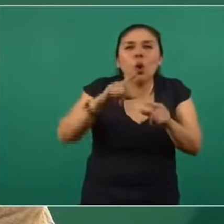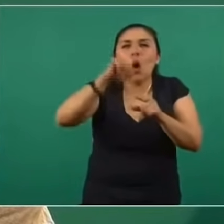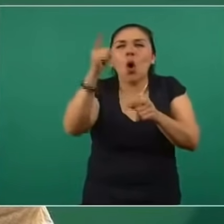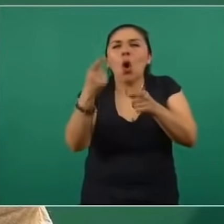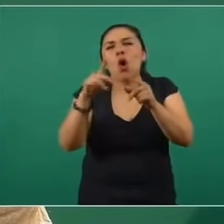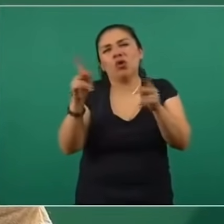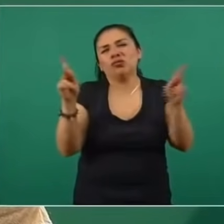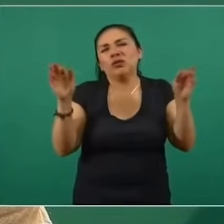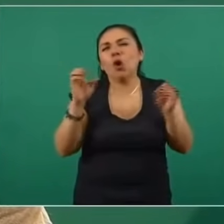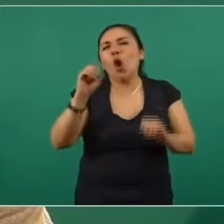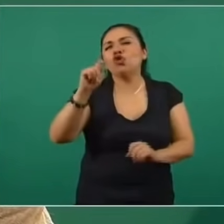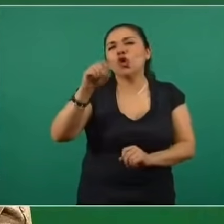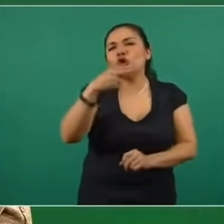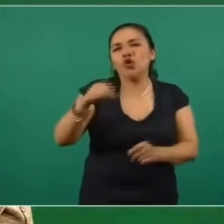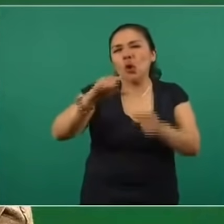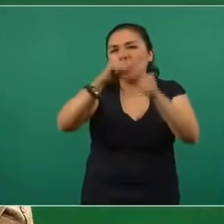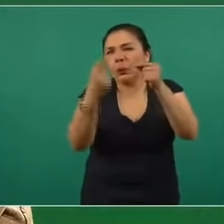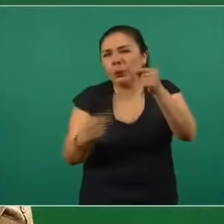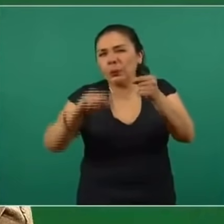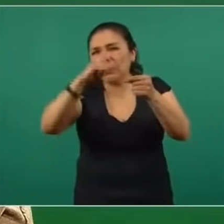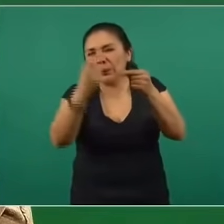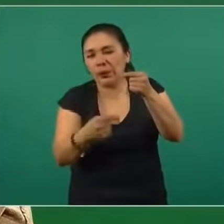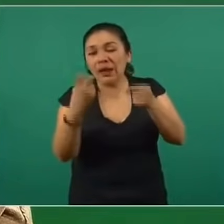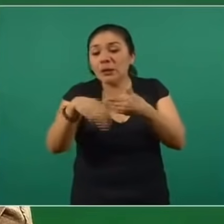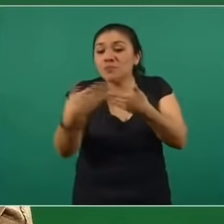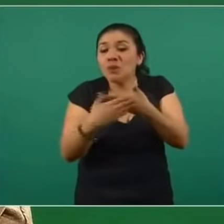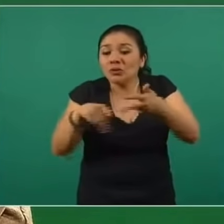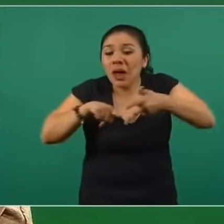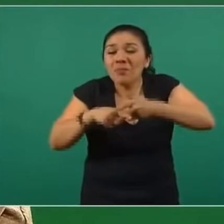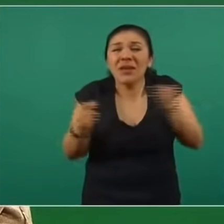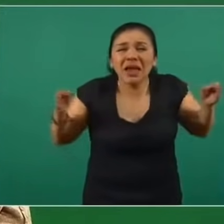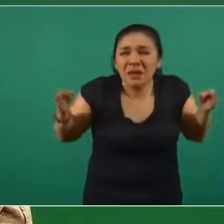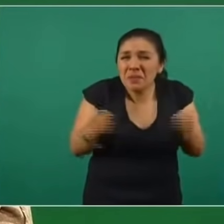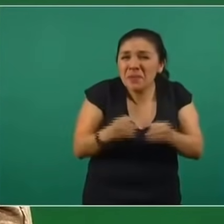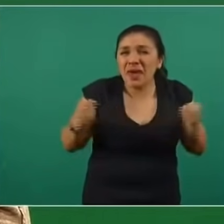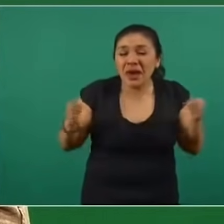empezar el invierno, y esto les da una condición